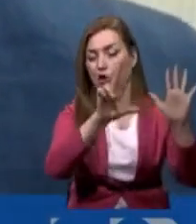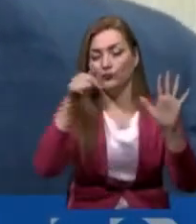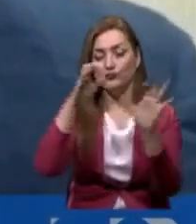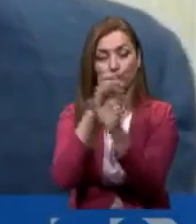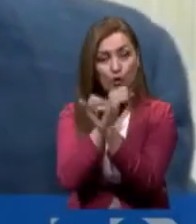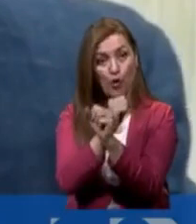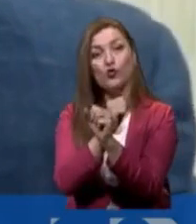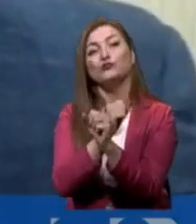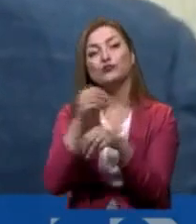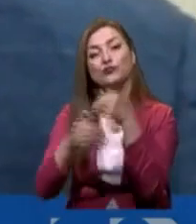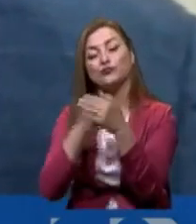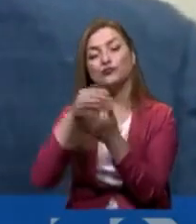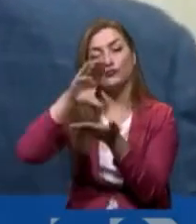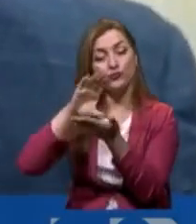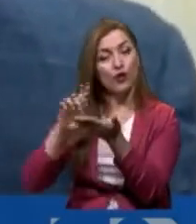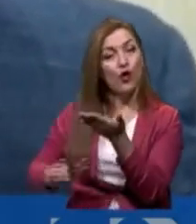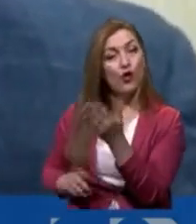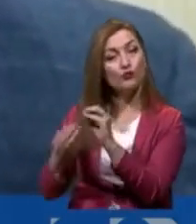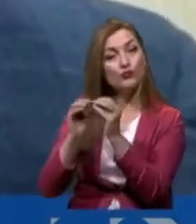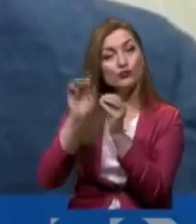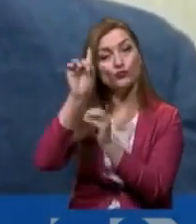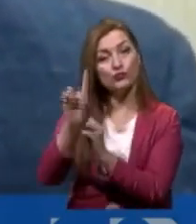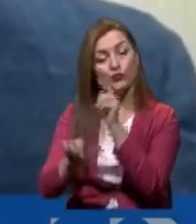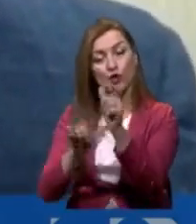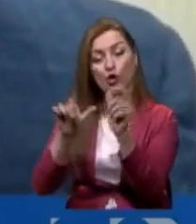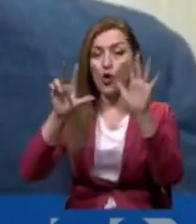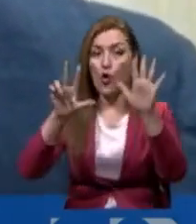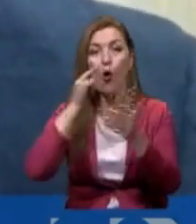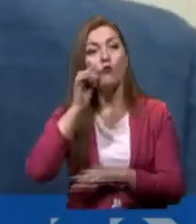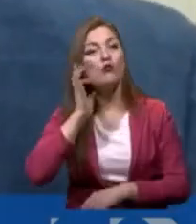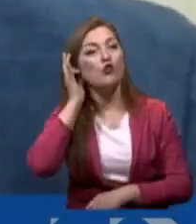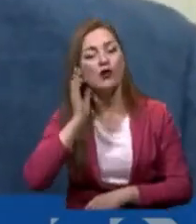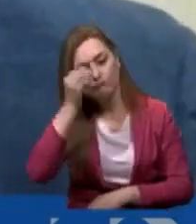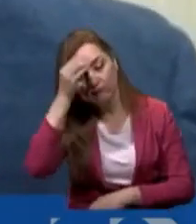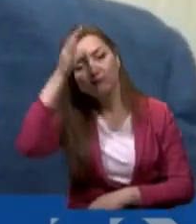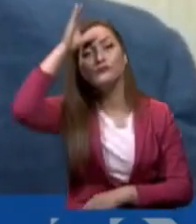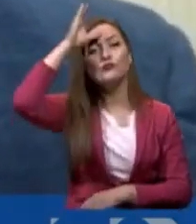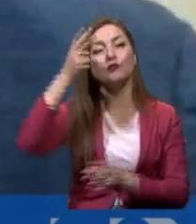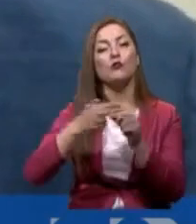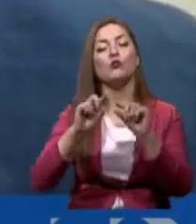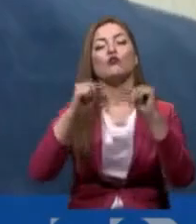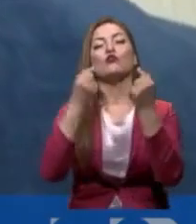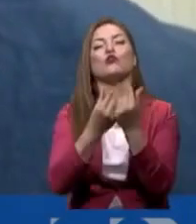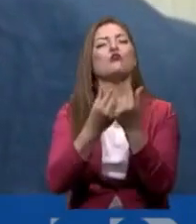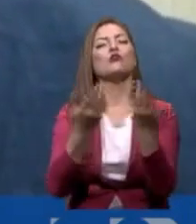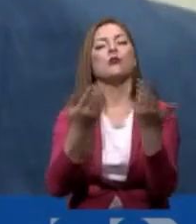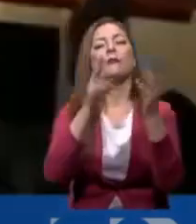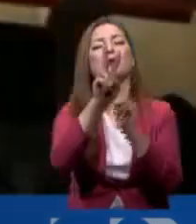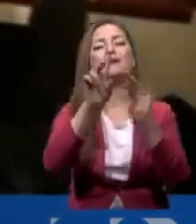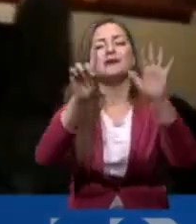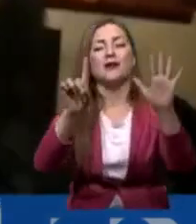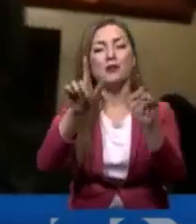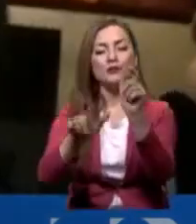haciendo el proceso en el Centro de Salud número 1, donde hay 8 personas más, hombres y mujeres de sabiduría, que conformarían un total de 26